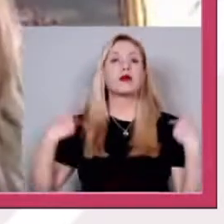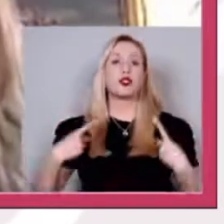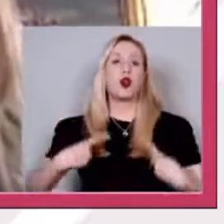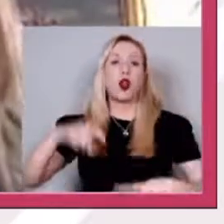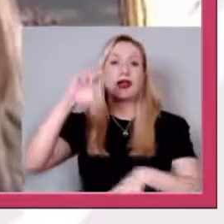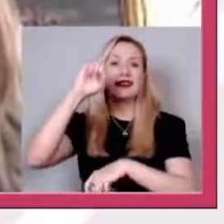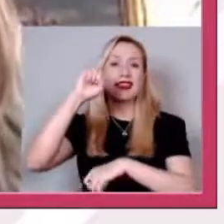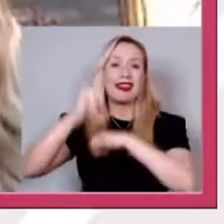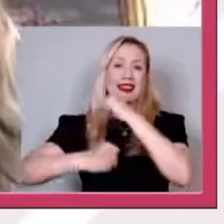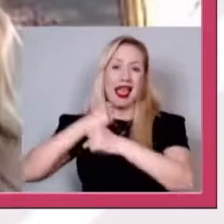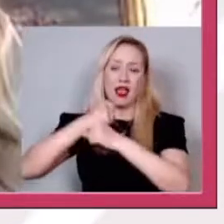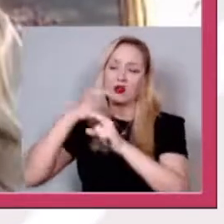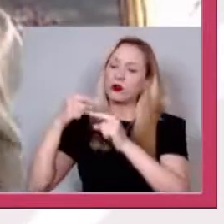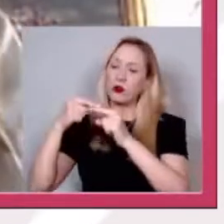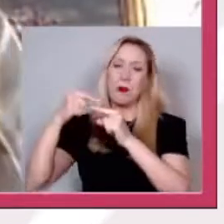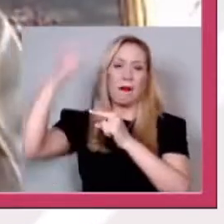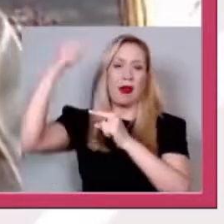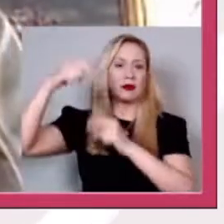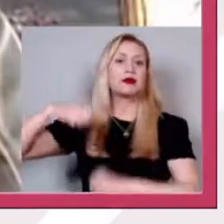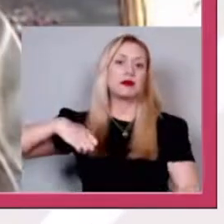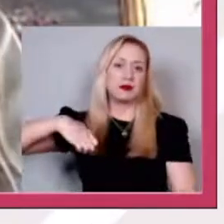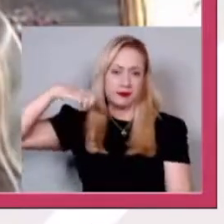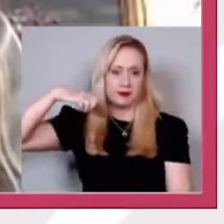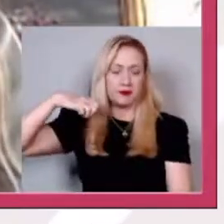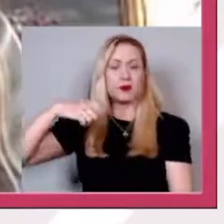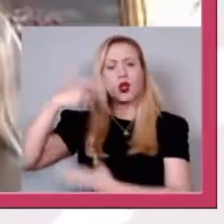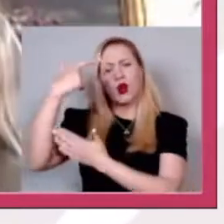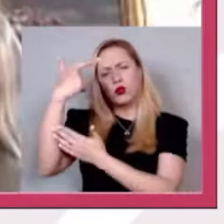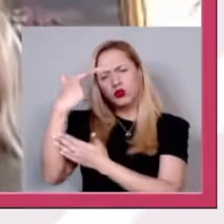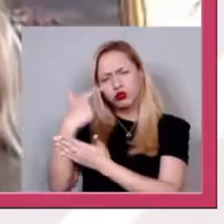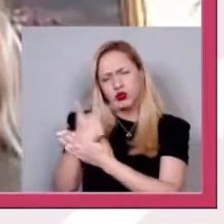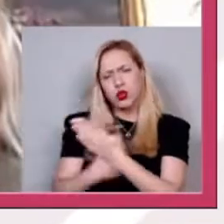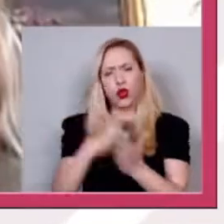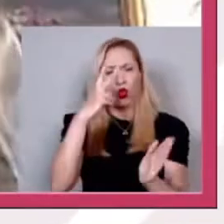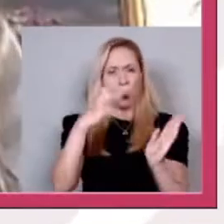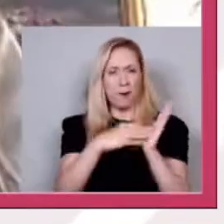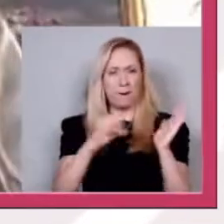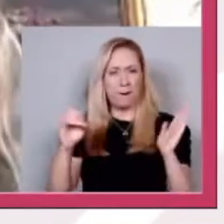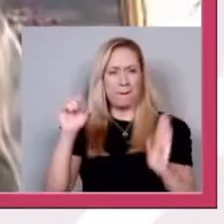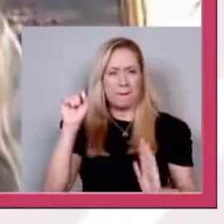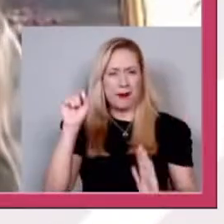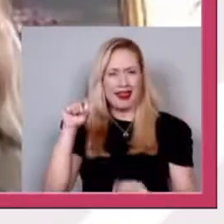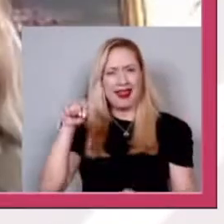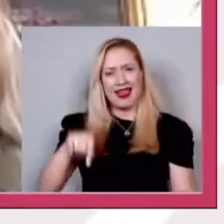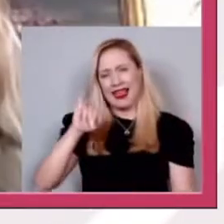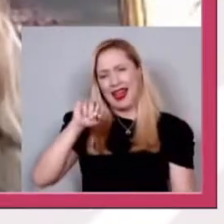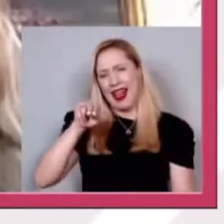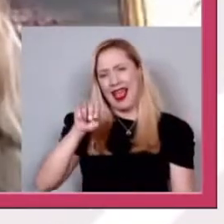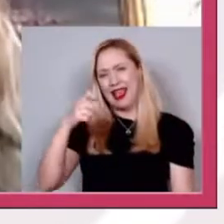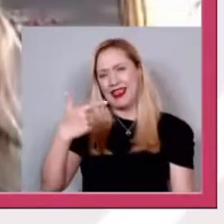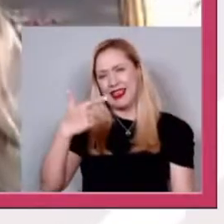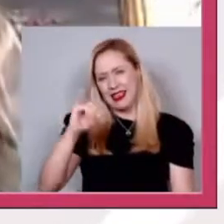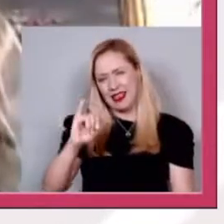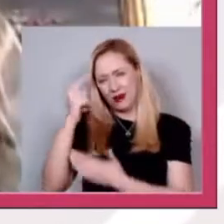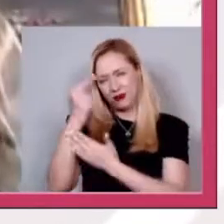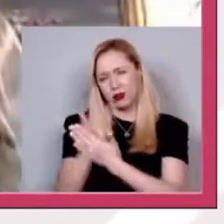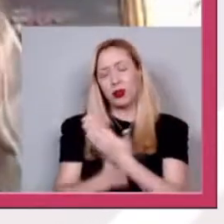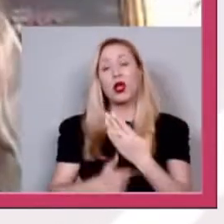años. De acuerdo con los resultados del censo de 2020 del INEGI, en la Ciudad de México hay más de